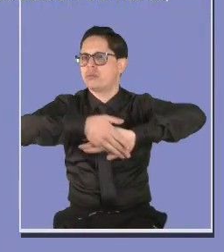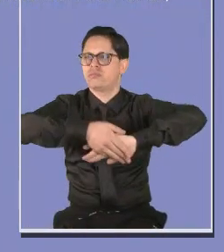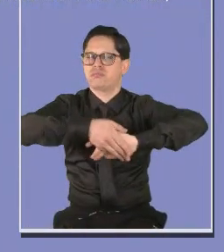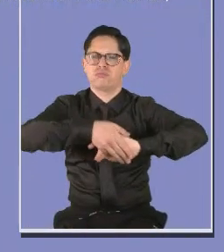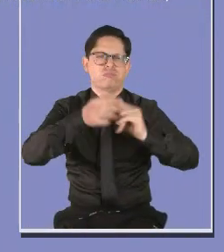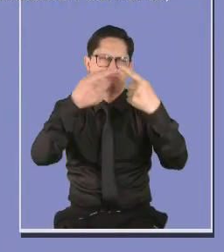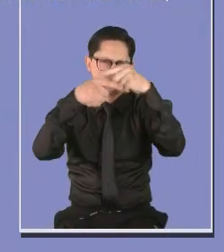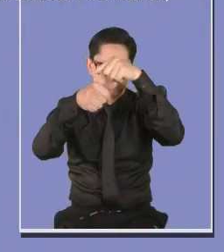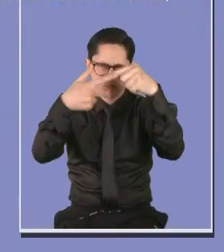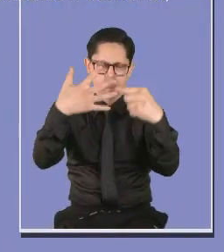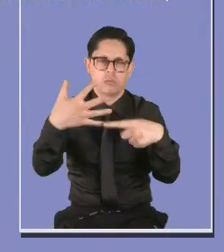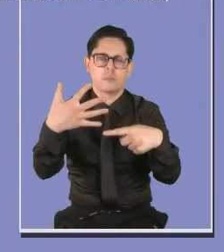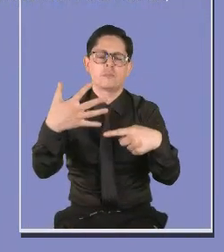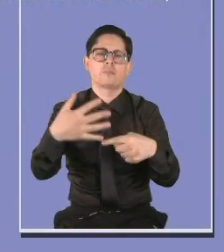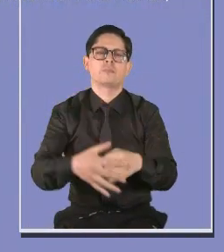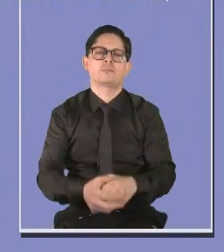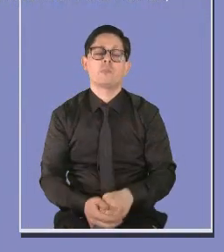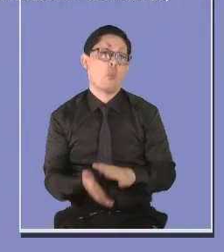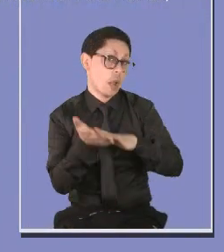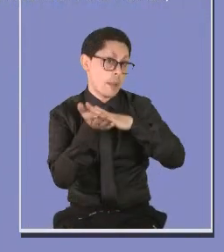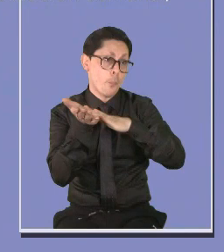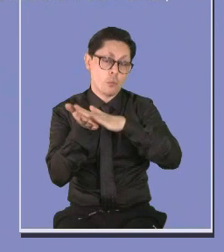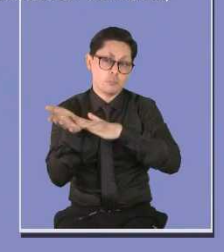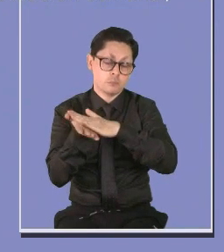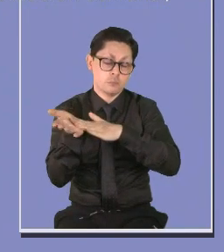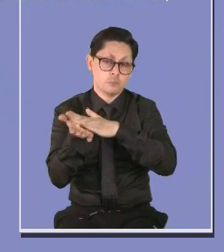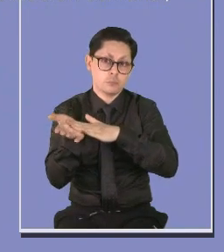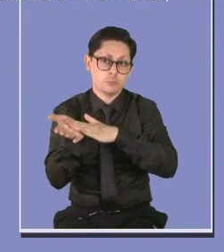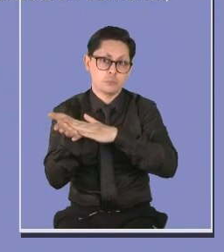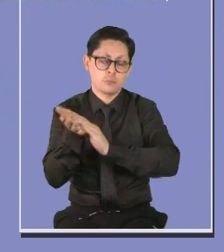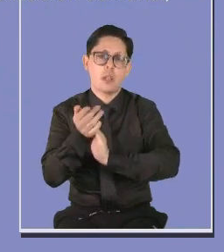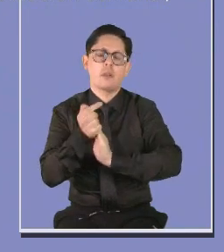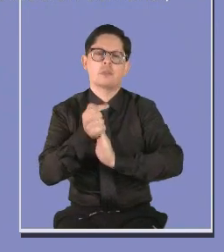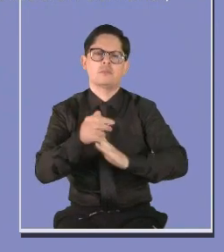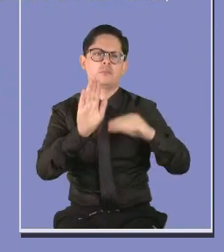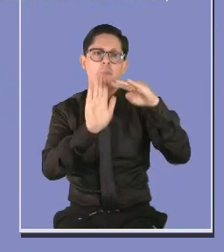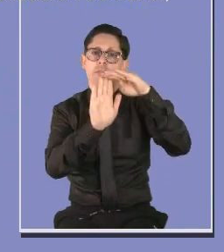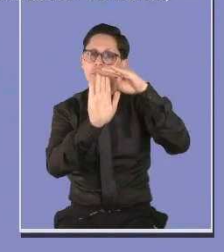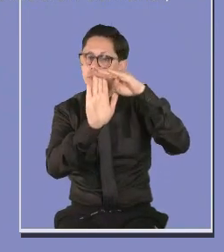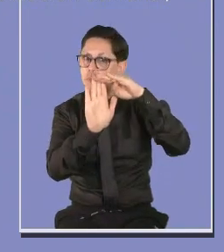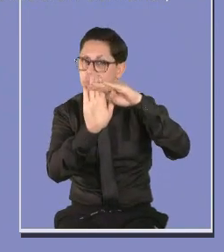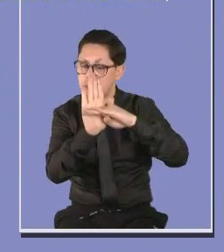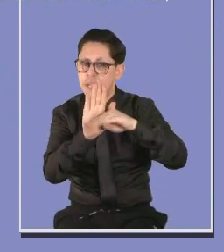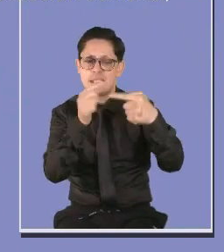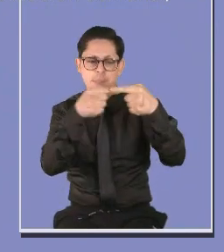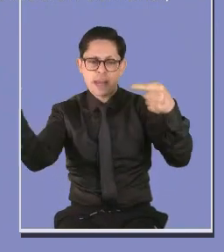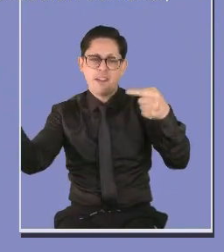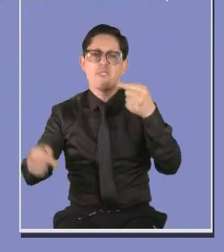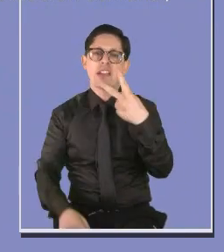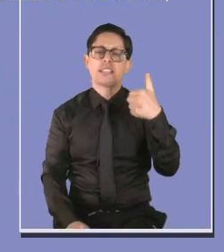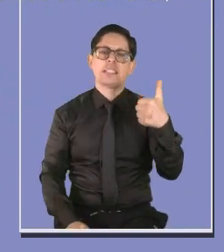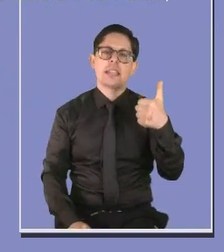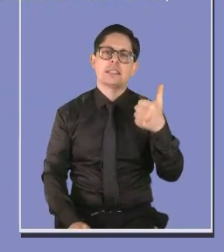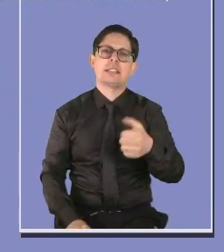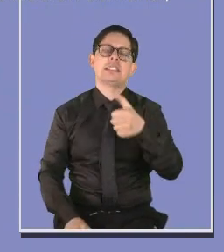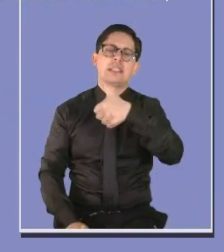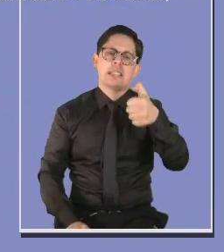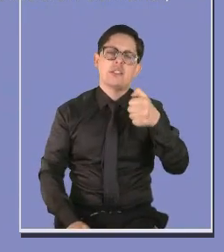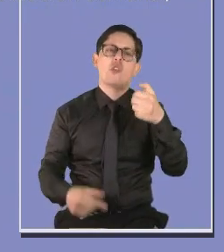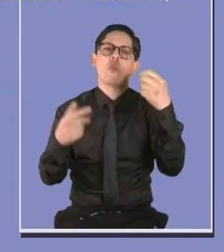detectados Como por ejemplo tenemos una reducción la semana 26 se detectaron